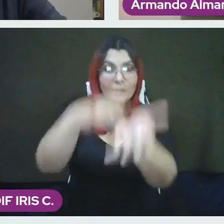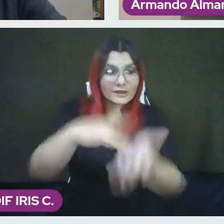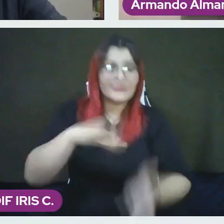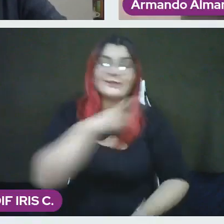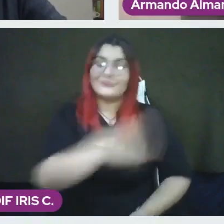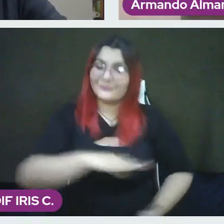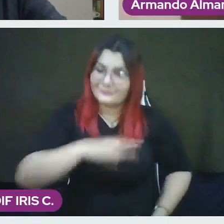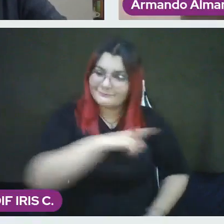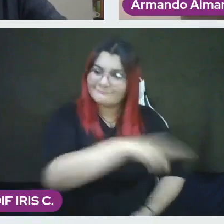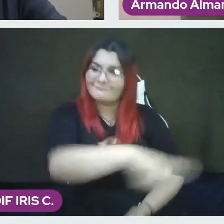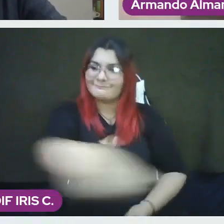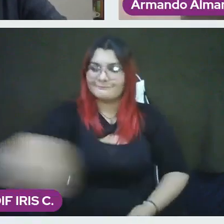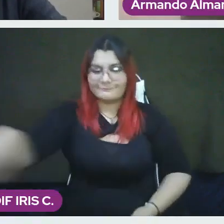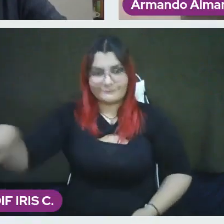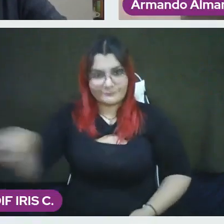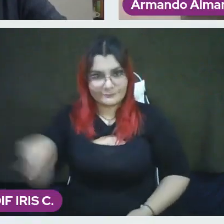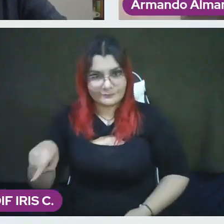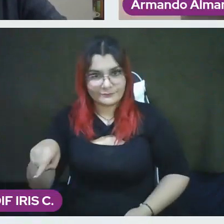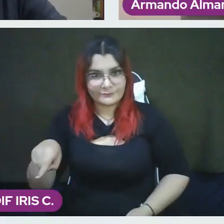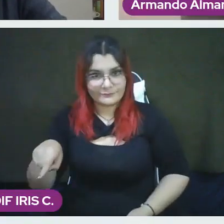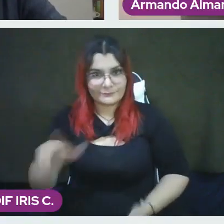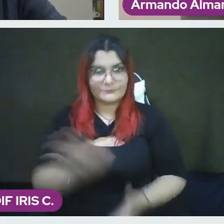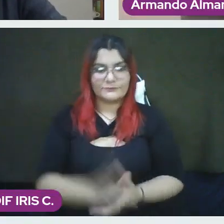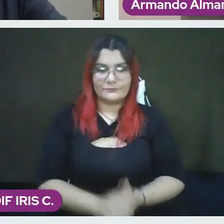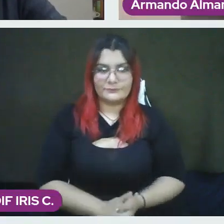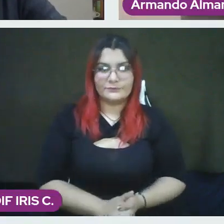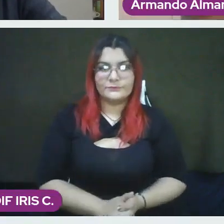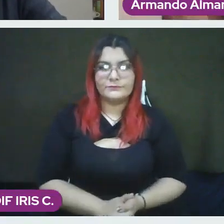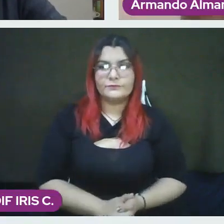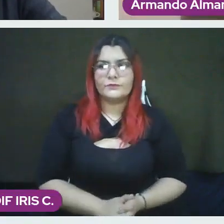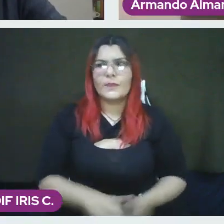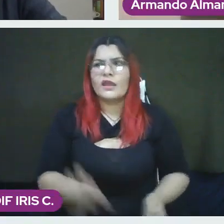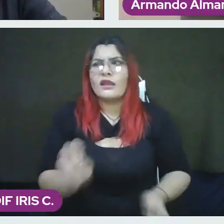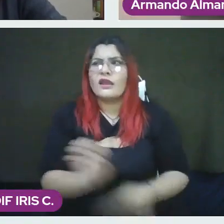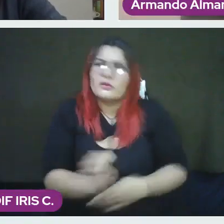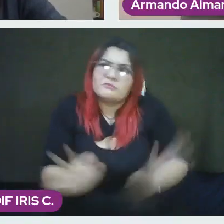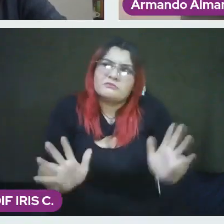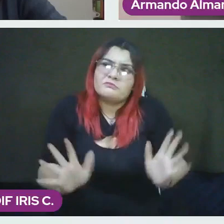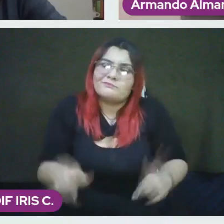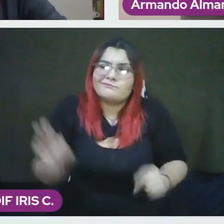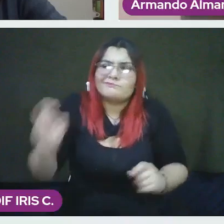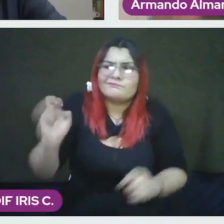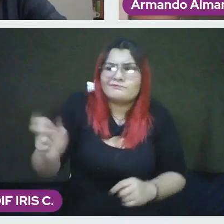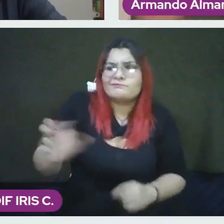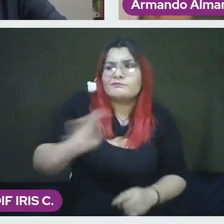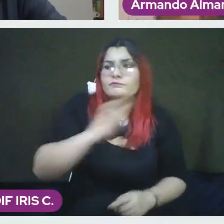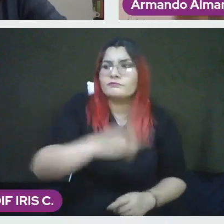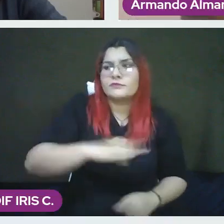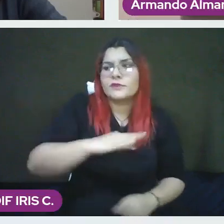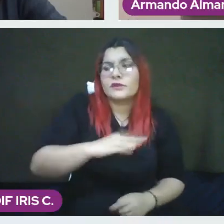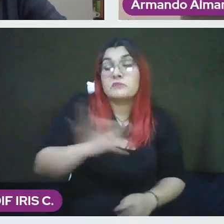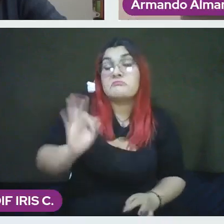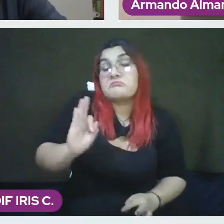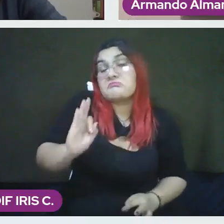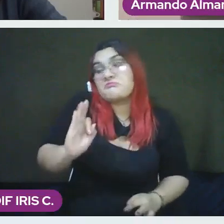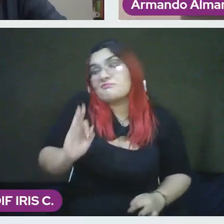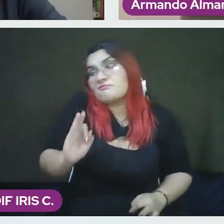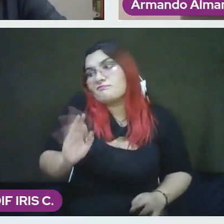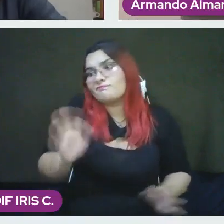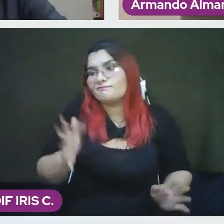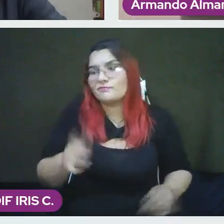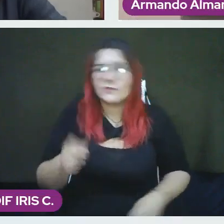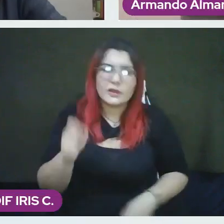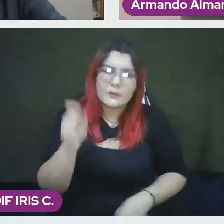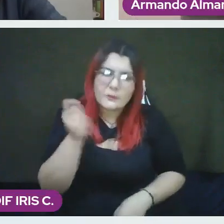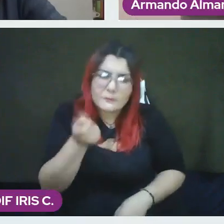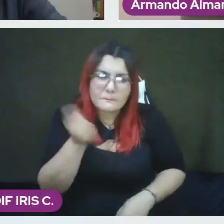Y bueno, en ese sentido, la felicidad pudiera ser un concepto muy efímero o muy subjetivo, ¿no? ¿Qué